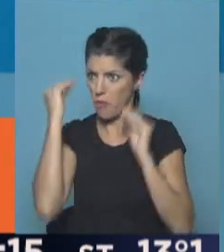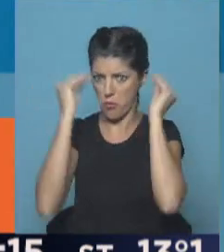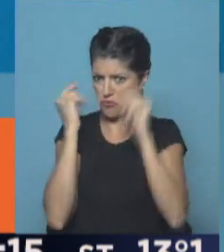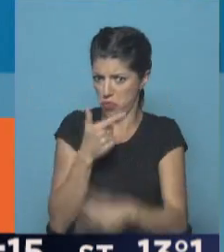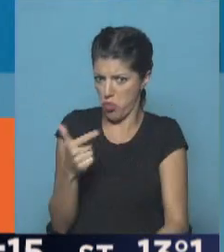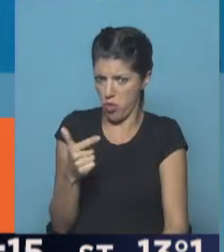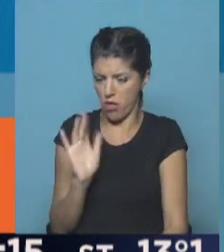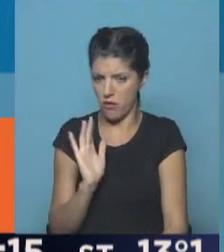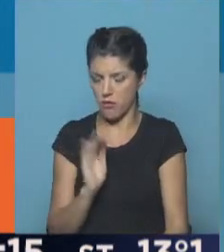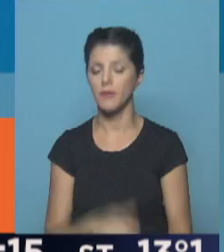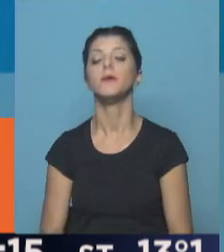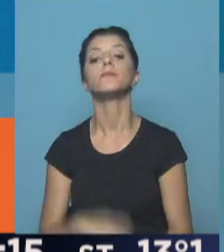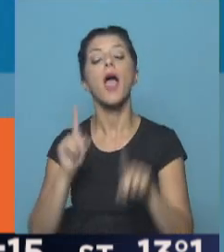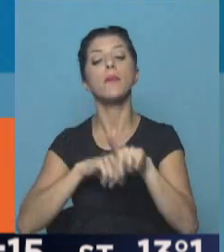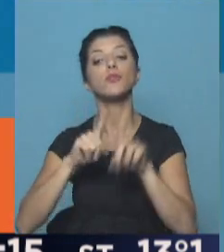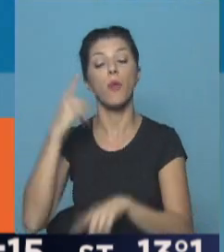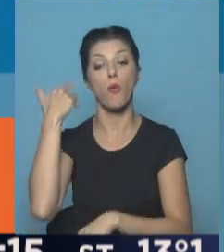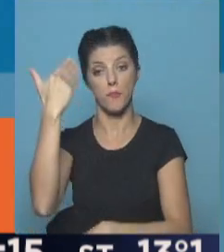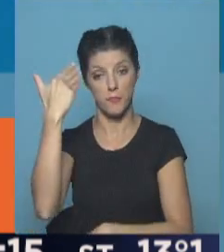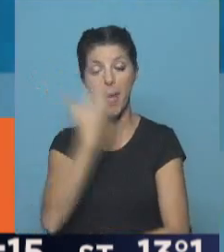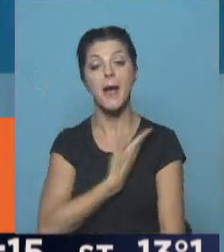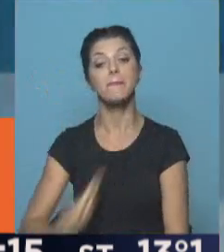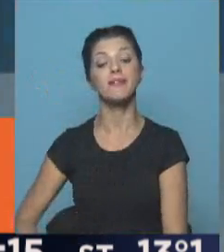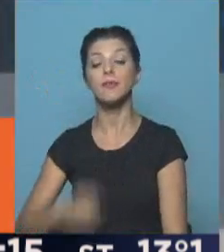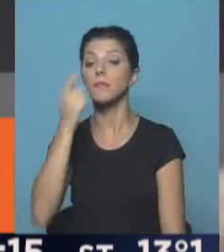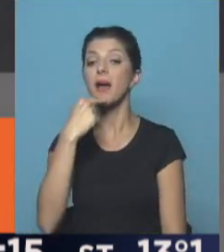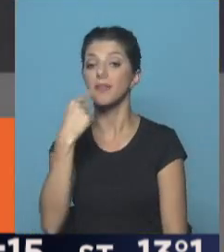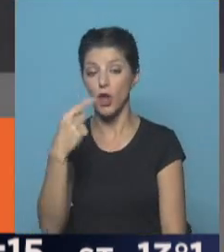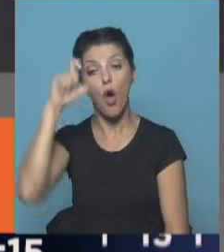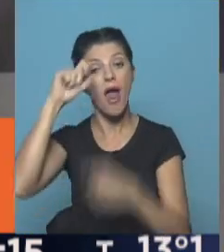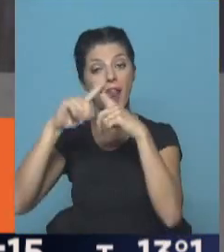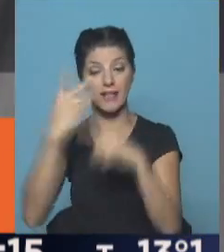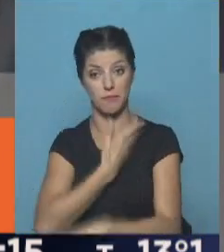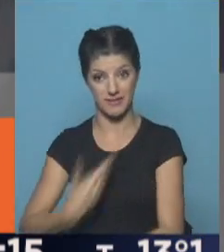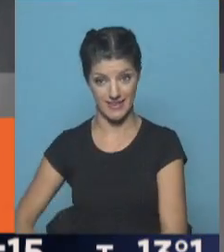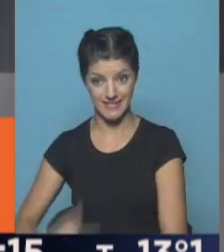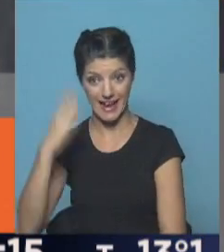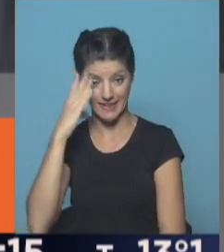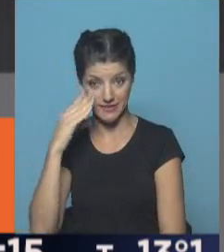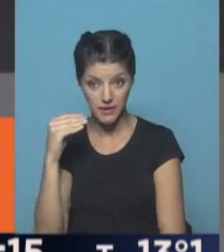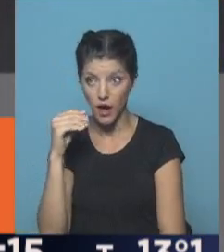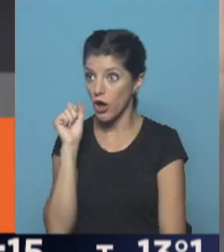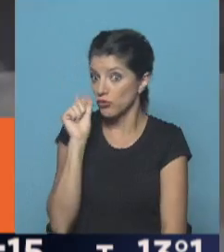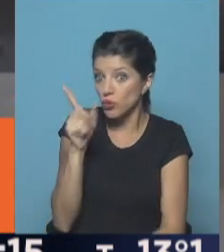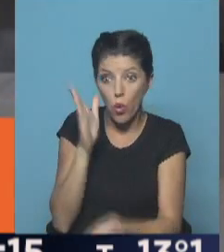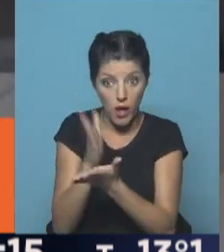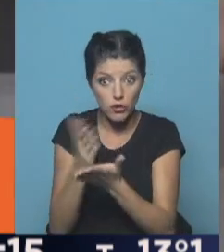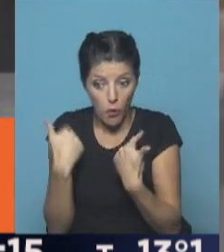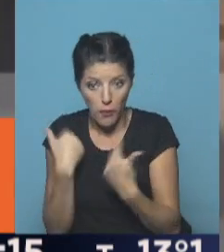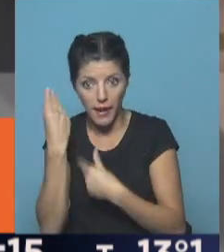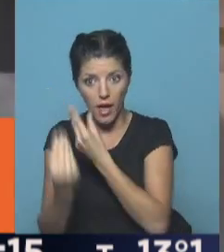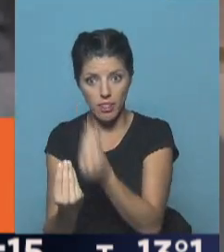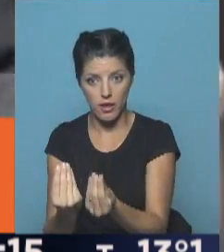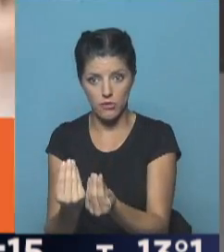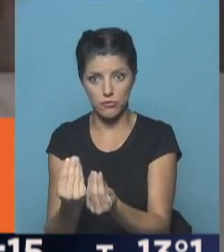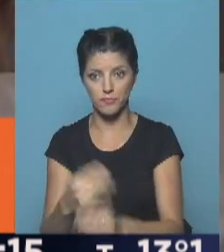En conferencia de prensa, el presidente Mauricio Macri dijo que la expresidenta, Cristina Fernández de Kirchner, está en todo su derecho de ser